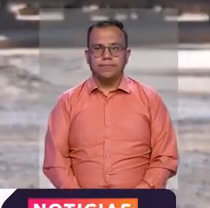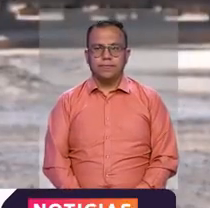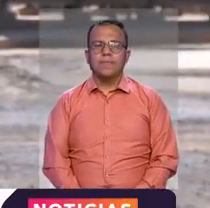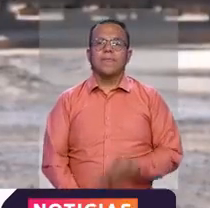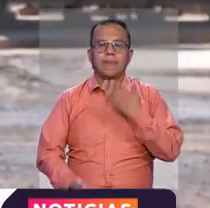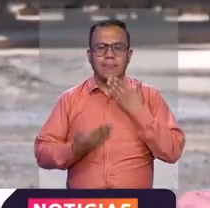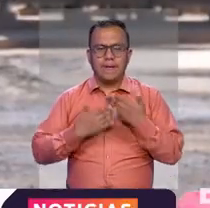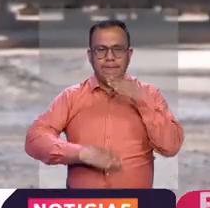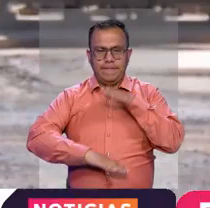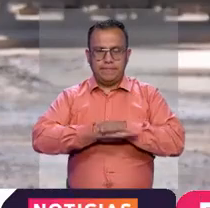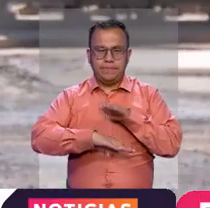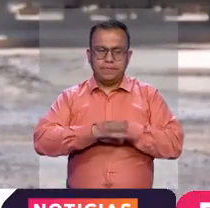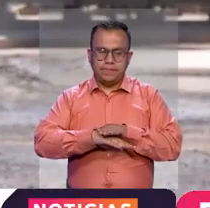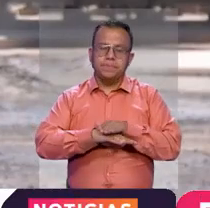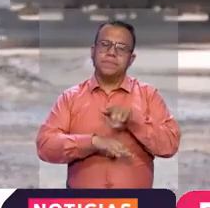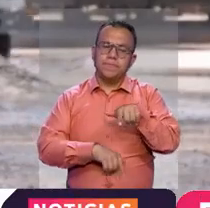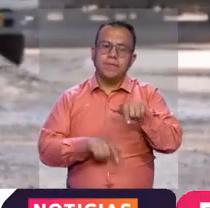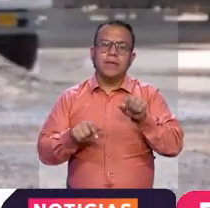Buenas tardes.